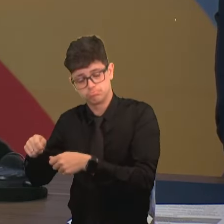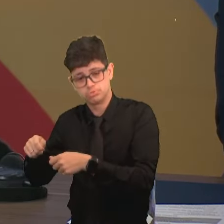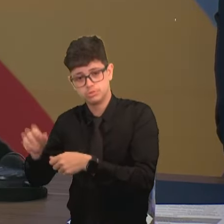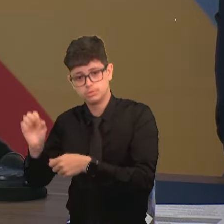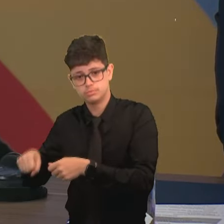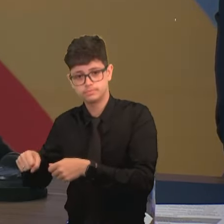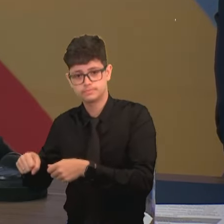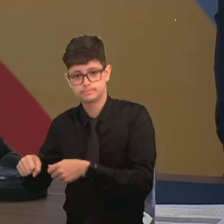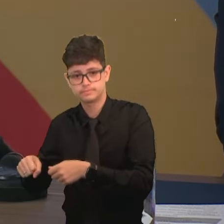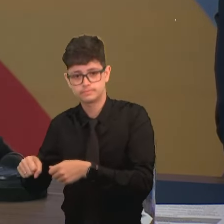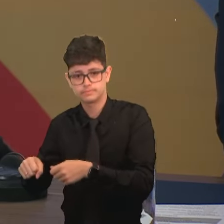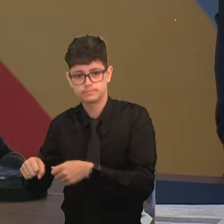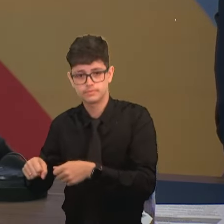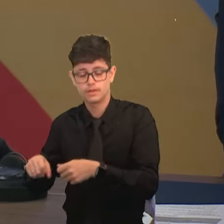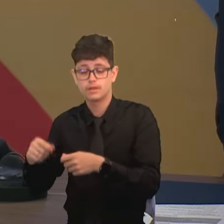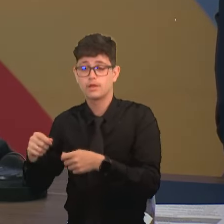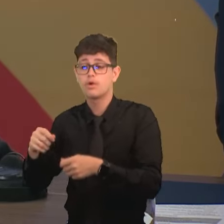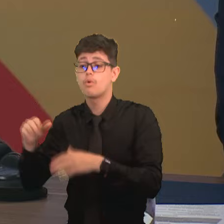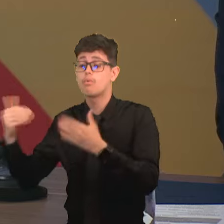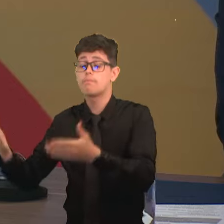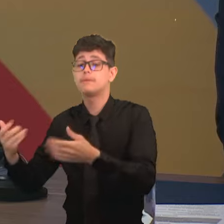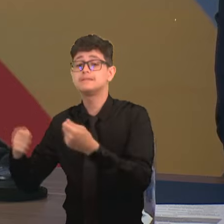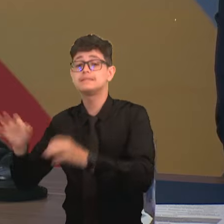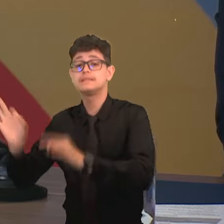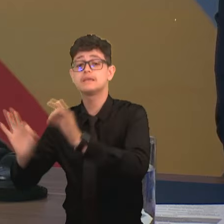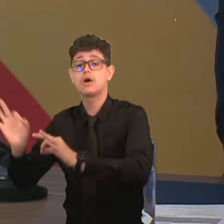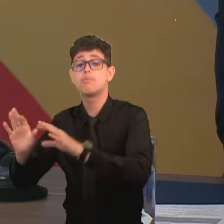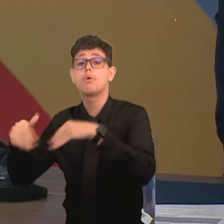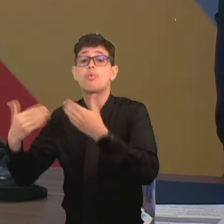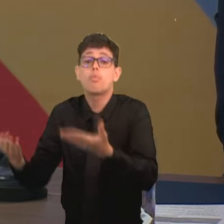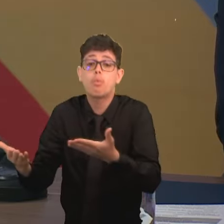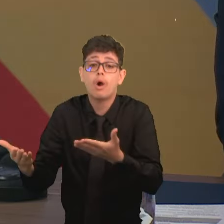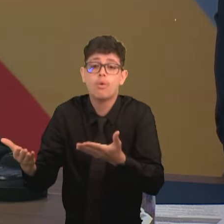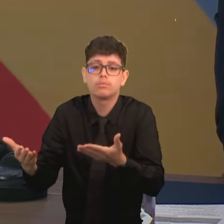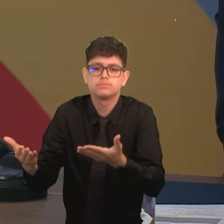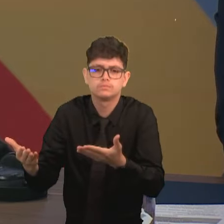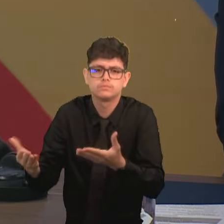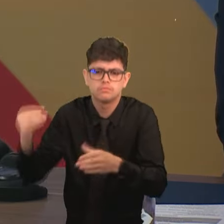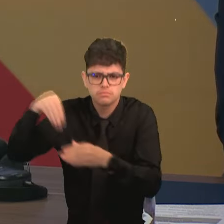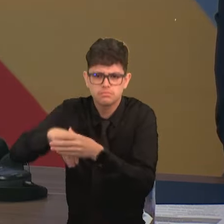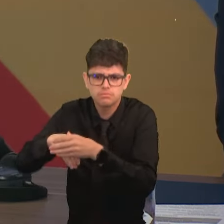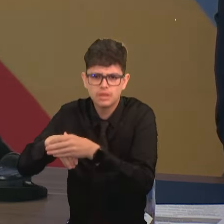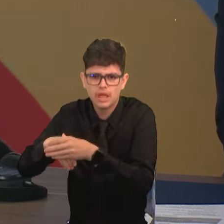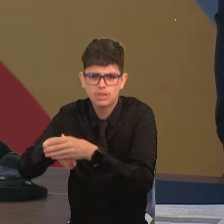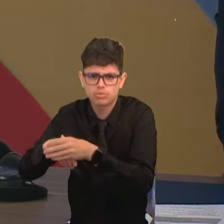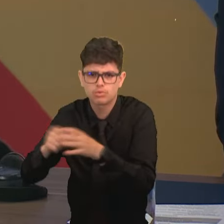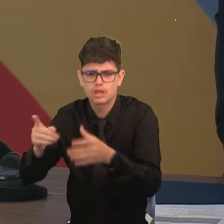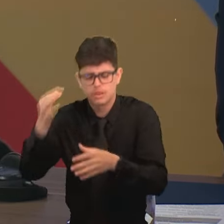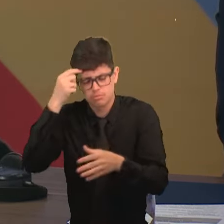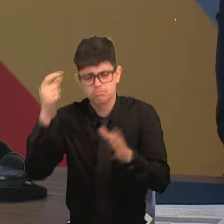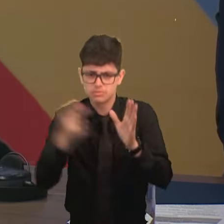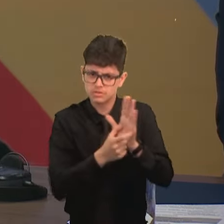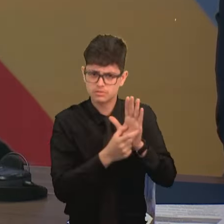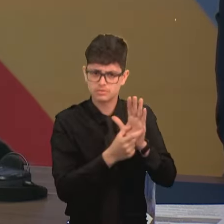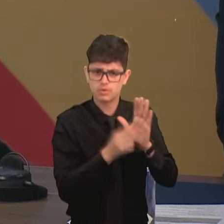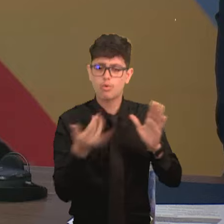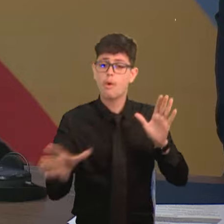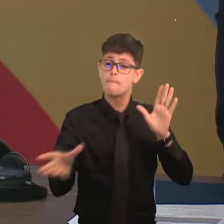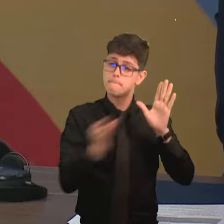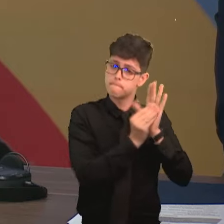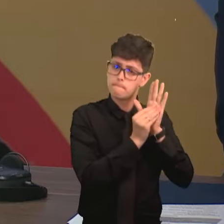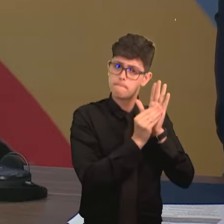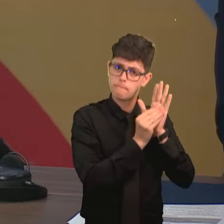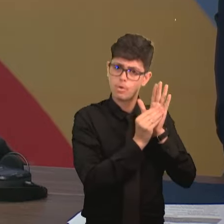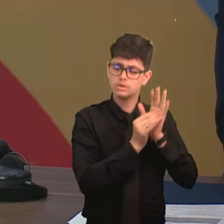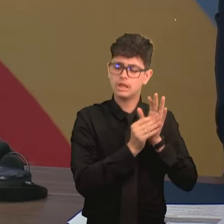la inteligencia artificial, para definir cuáles son los datos que entrarán y alimentarán estos sistemas, cuál modelo